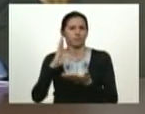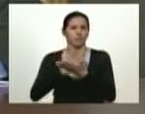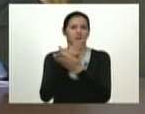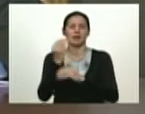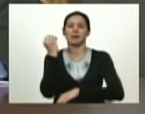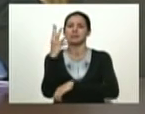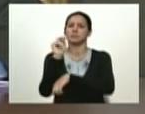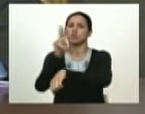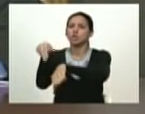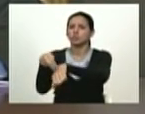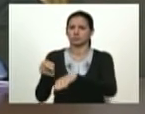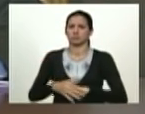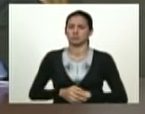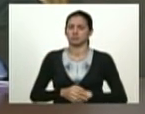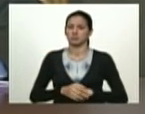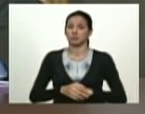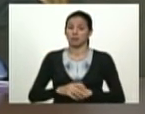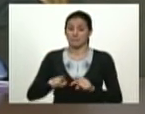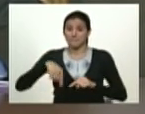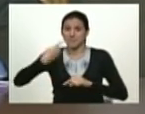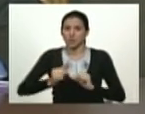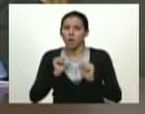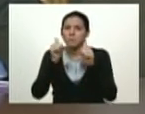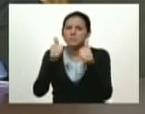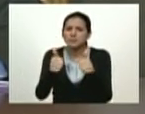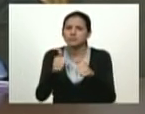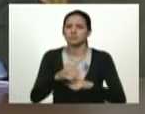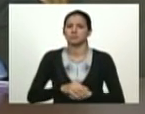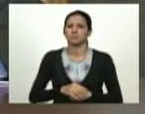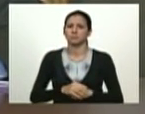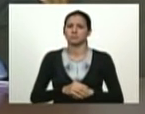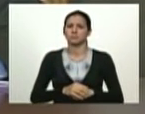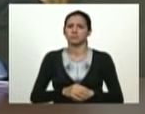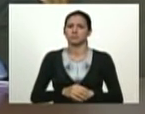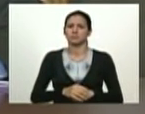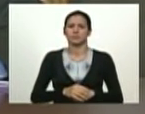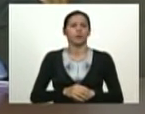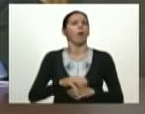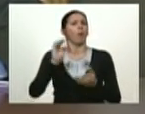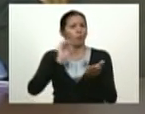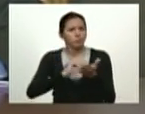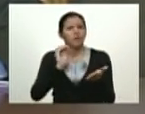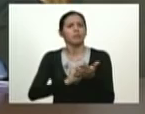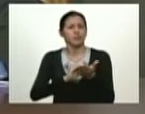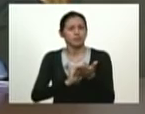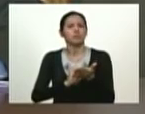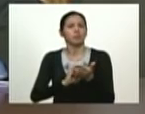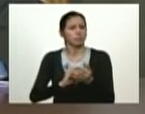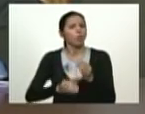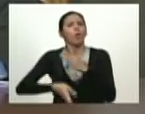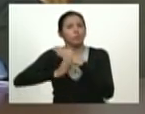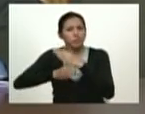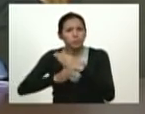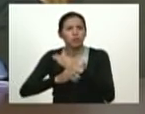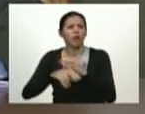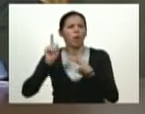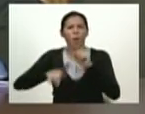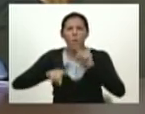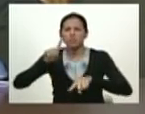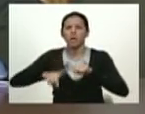mañana se van a desarrollar jornadas de desagravio a Simón Bolívar y a Hugo Chávez en todas las